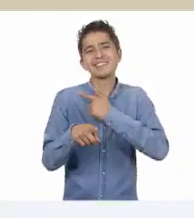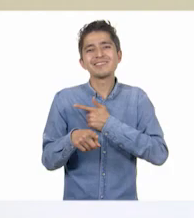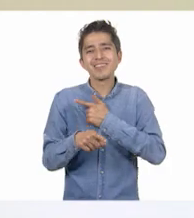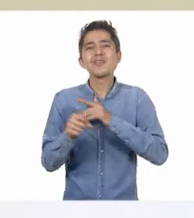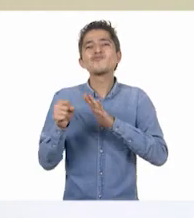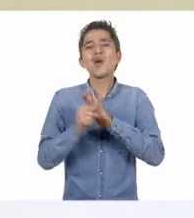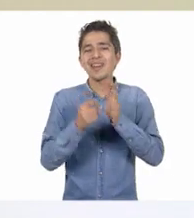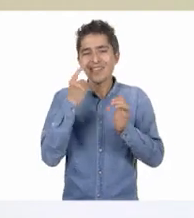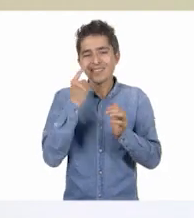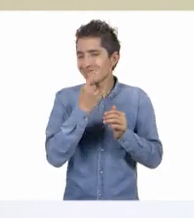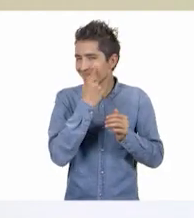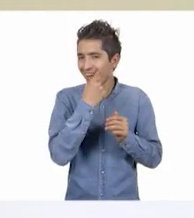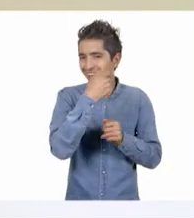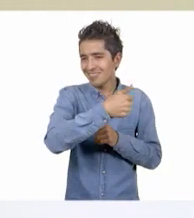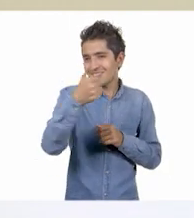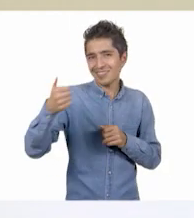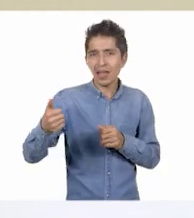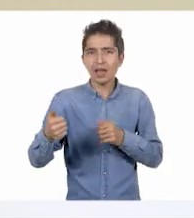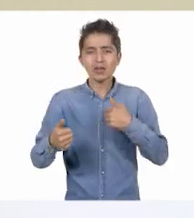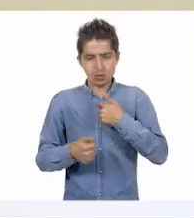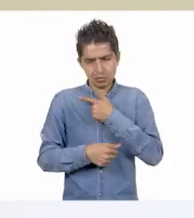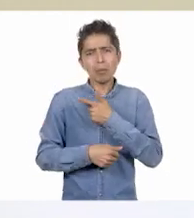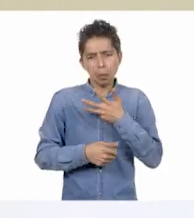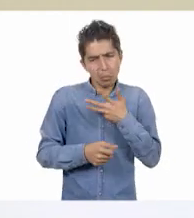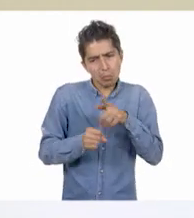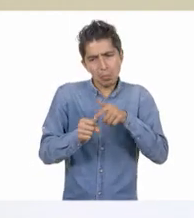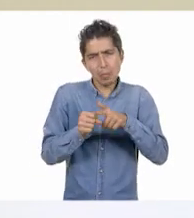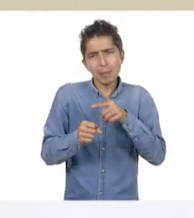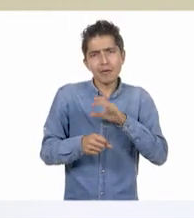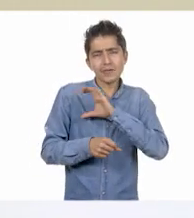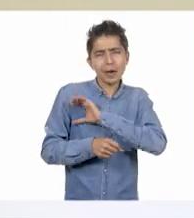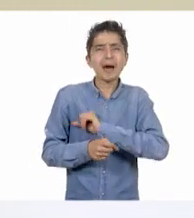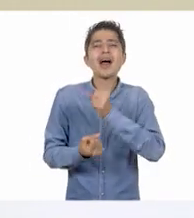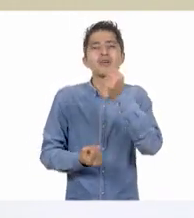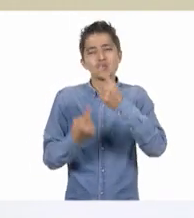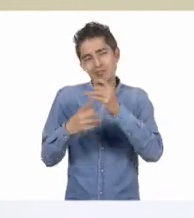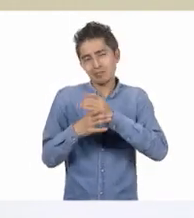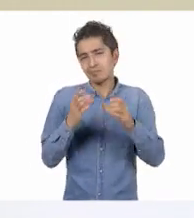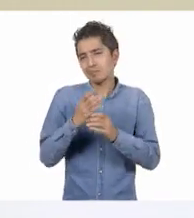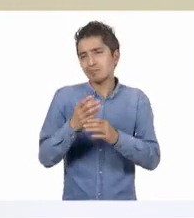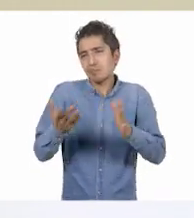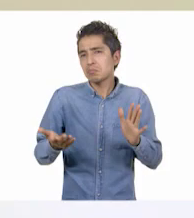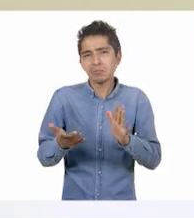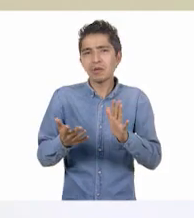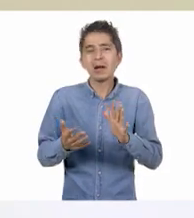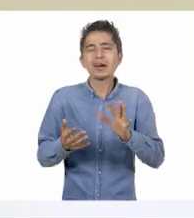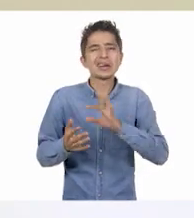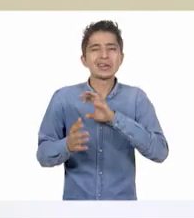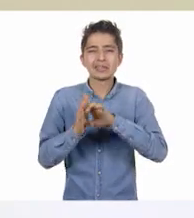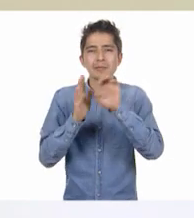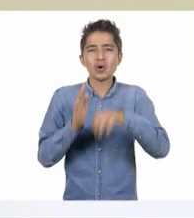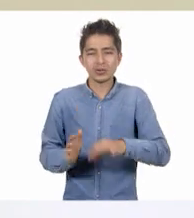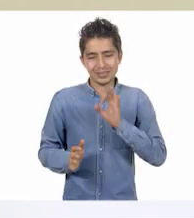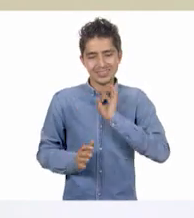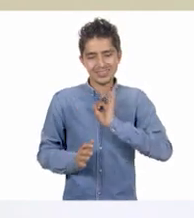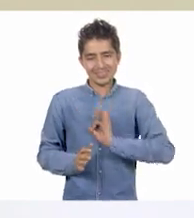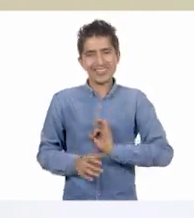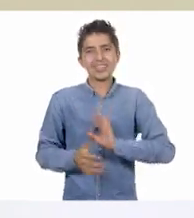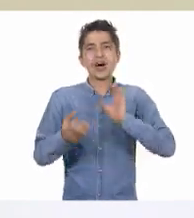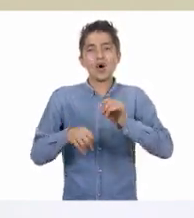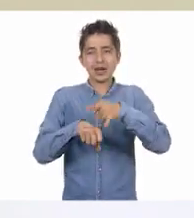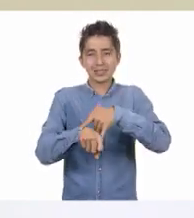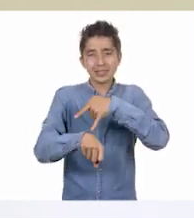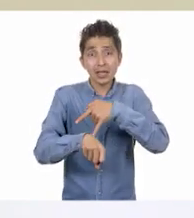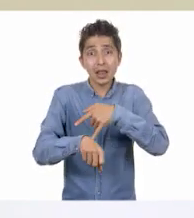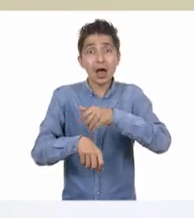gustos. Sí, yo tengo colores favoritos para algunas cosas, como las camisetas o los calcetines.